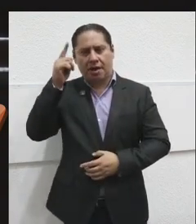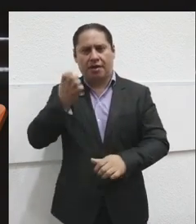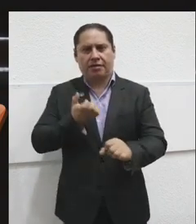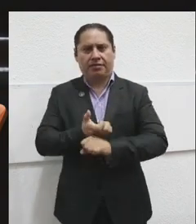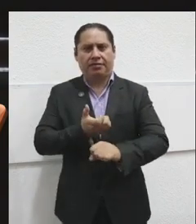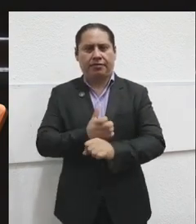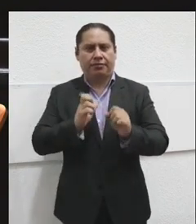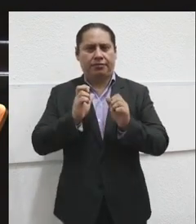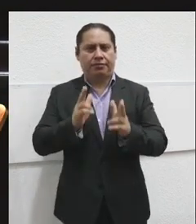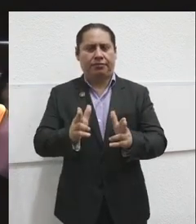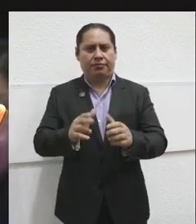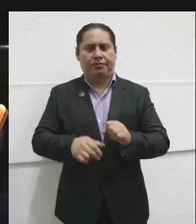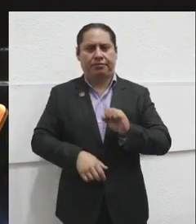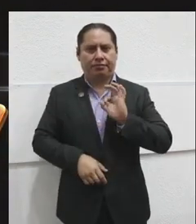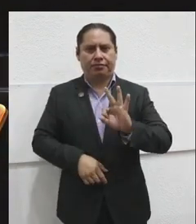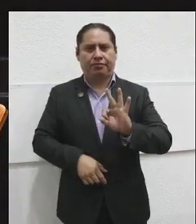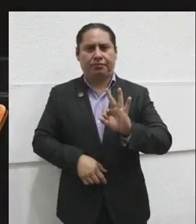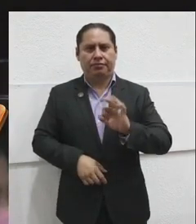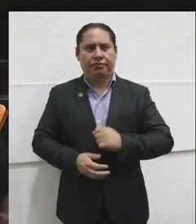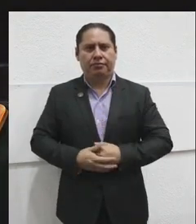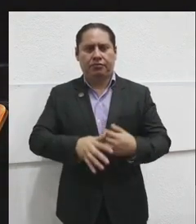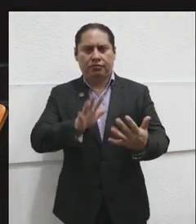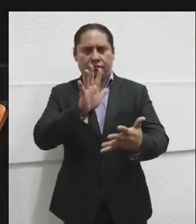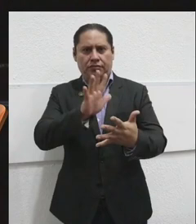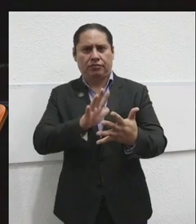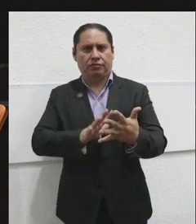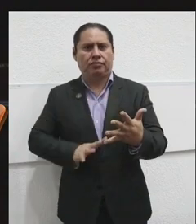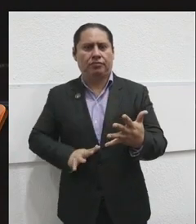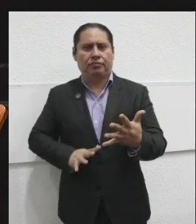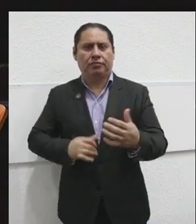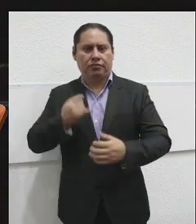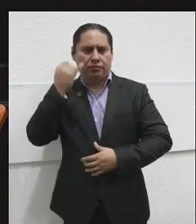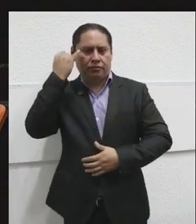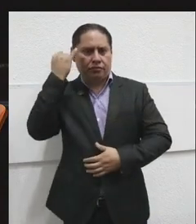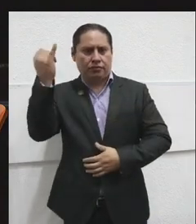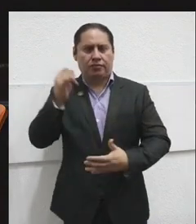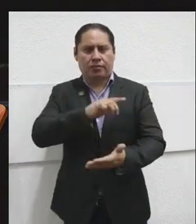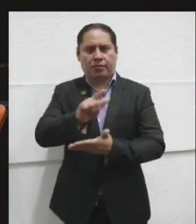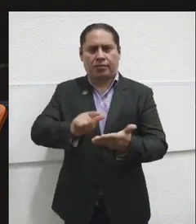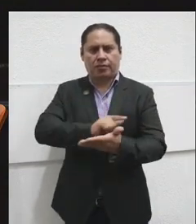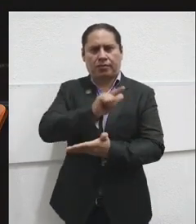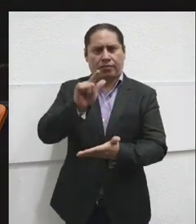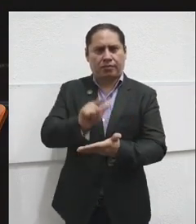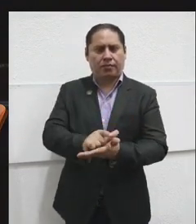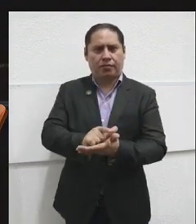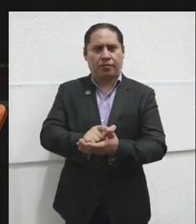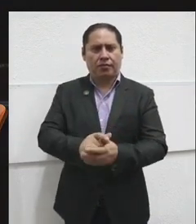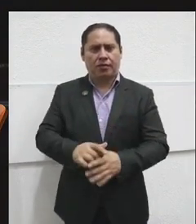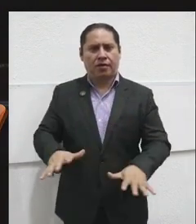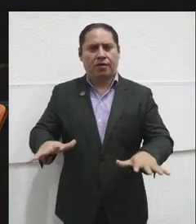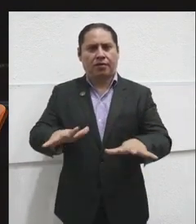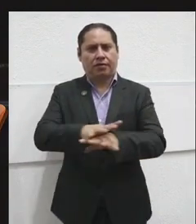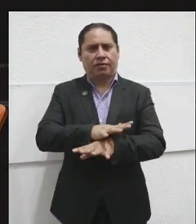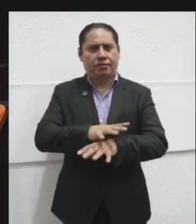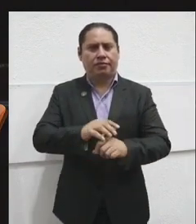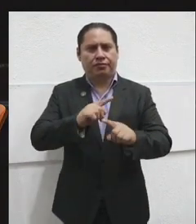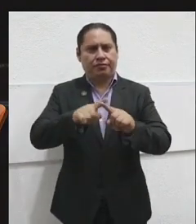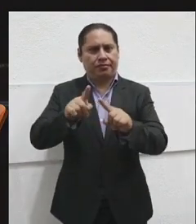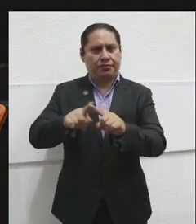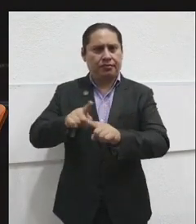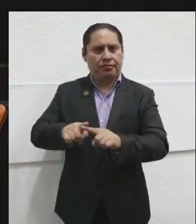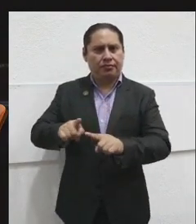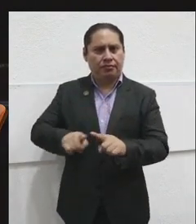de Chiapas. Punto número 3. Lectura de la iniciativa de decreto por el que se reforman